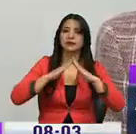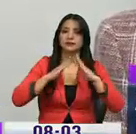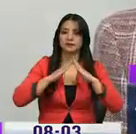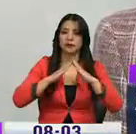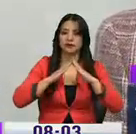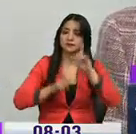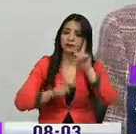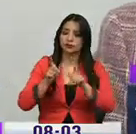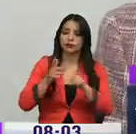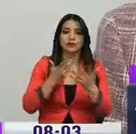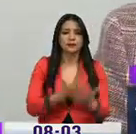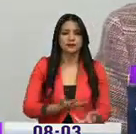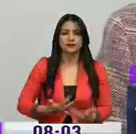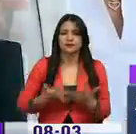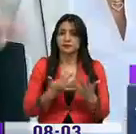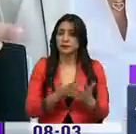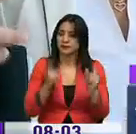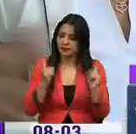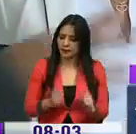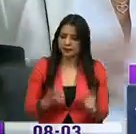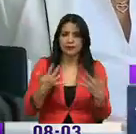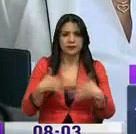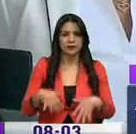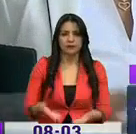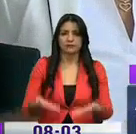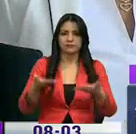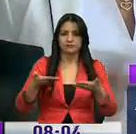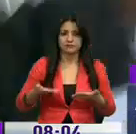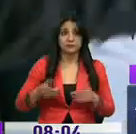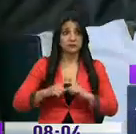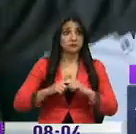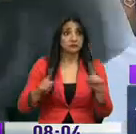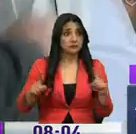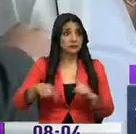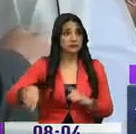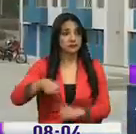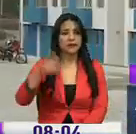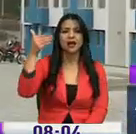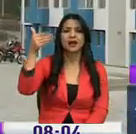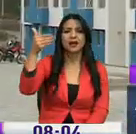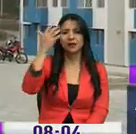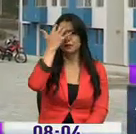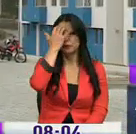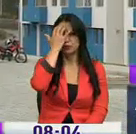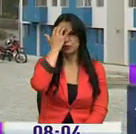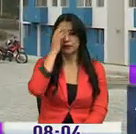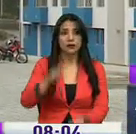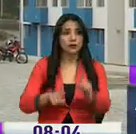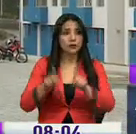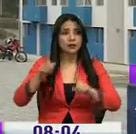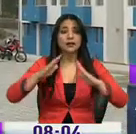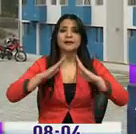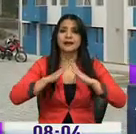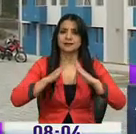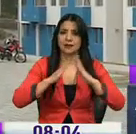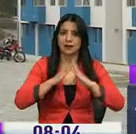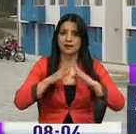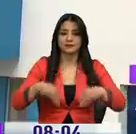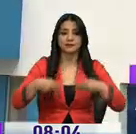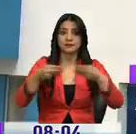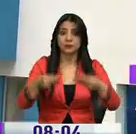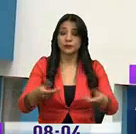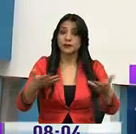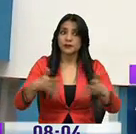a la ciudadanía que realmente lo merece. Sin embargo, una de las preocupaciones del burgomaestre sería que algunas casas, pese a que fueron